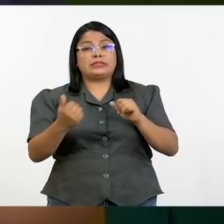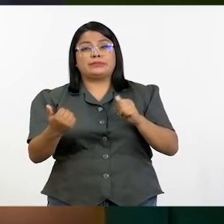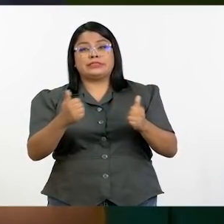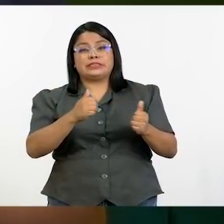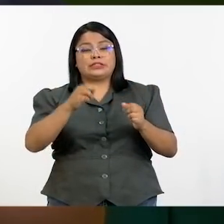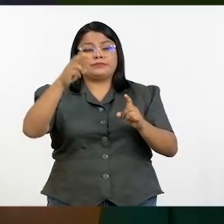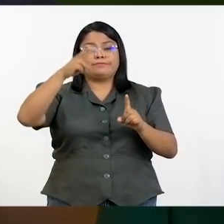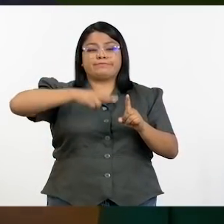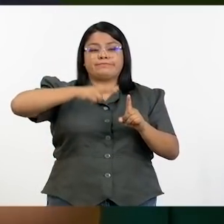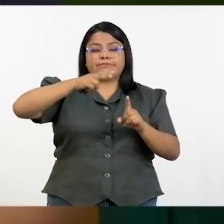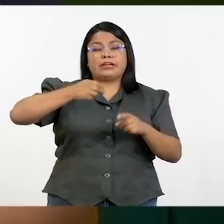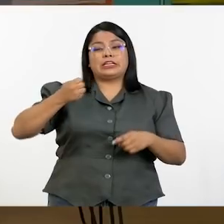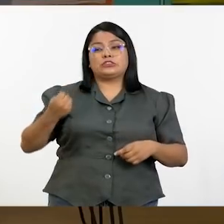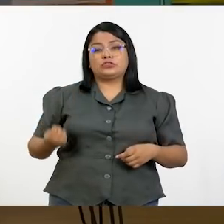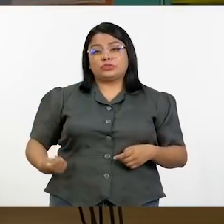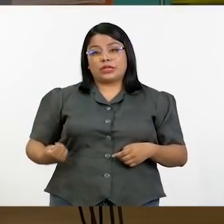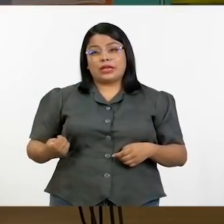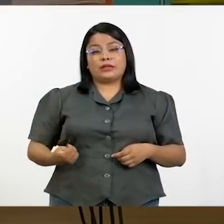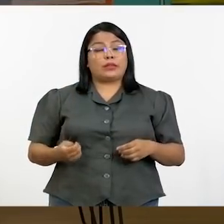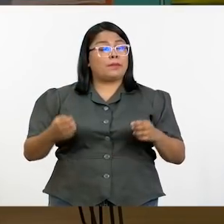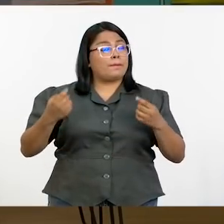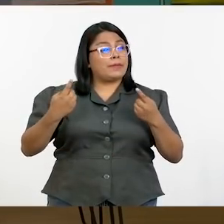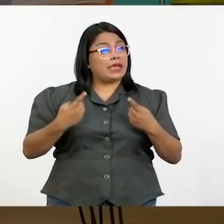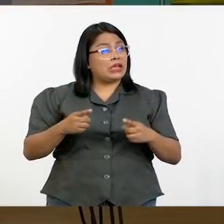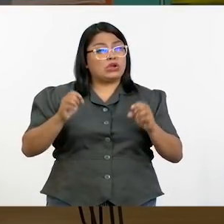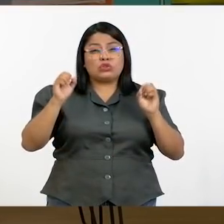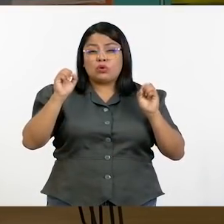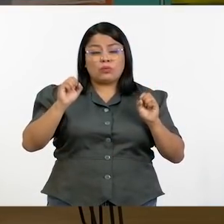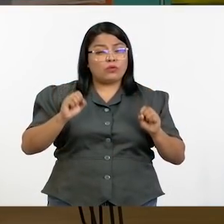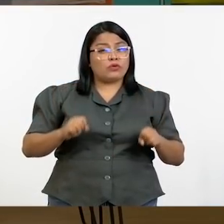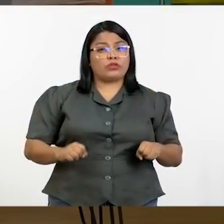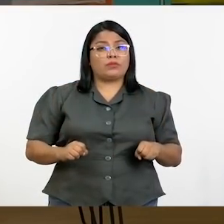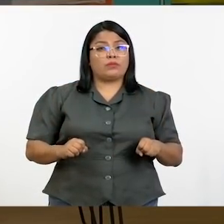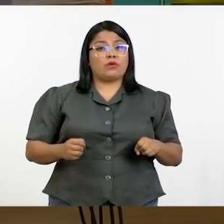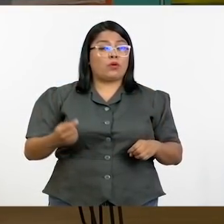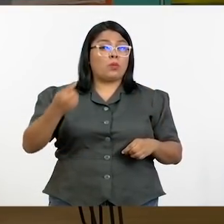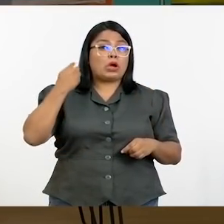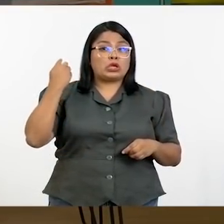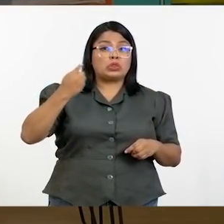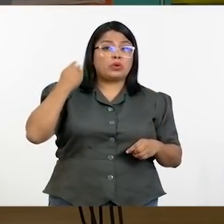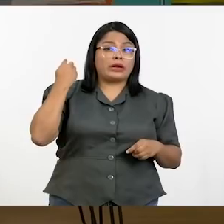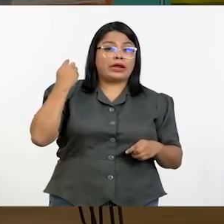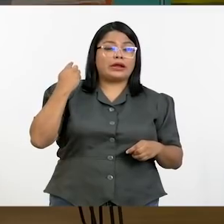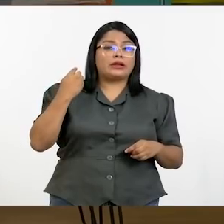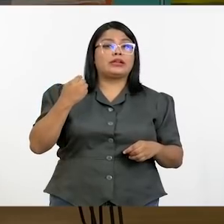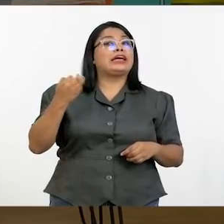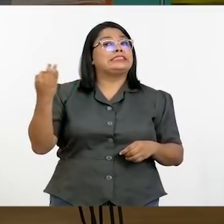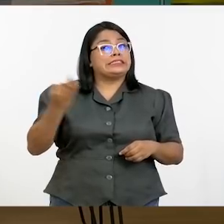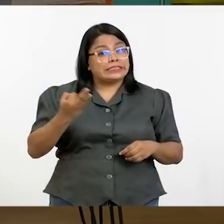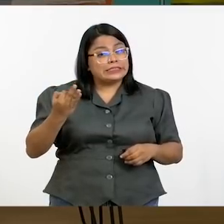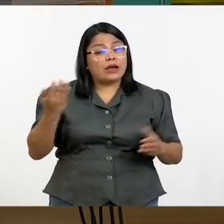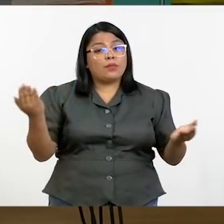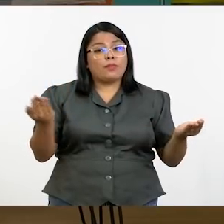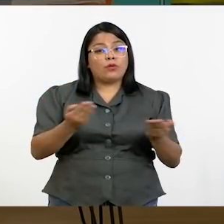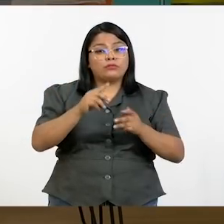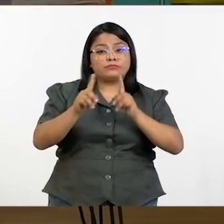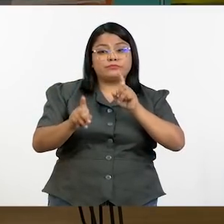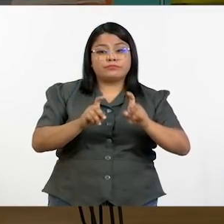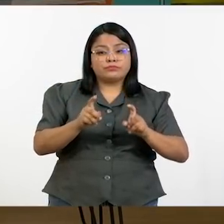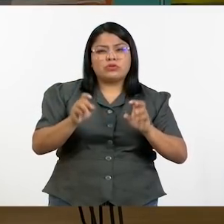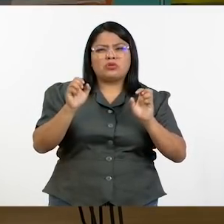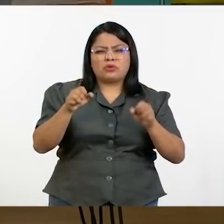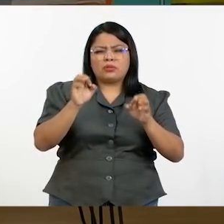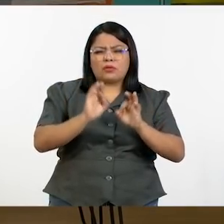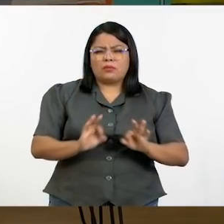las características de los estudiantes. Lo que no podemos hacer es dejar de hacerla. Es decir, sí debemos hacerla, pero